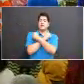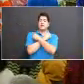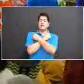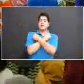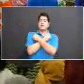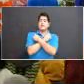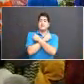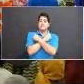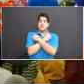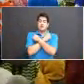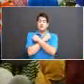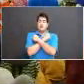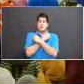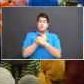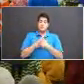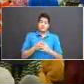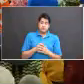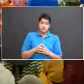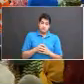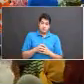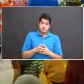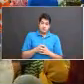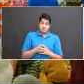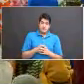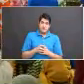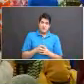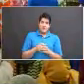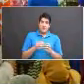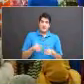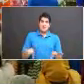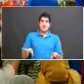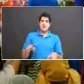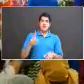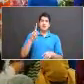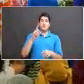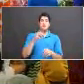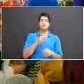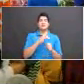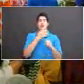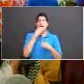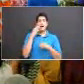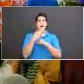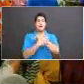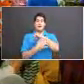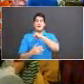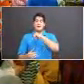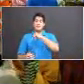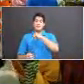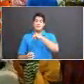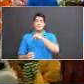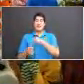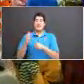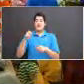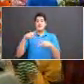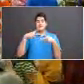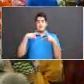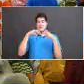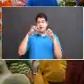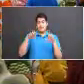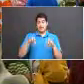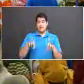que viene porque quiere recibir a Jesús como su Salvador. Sin tu sangre